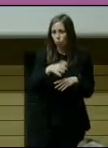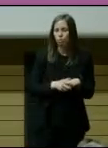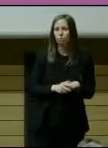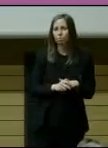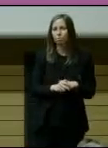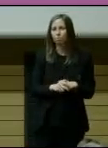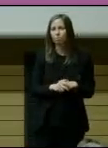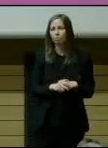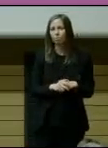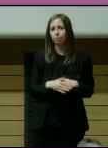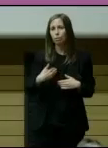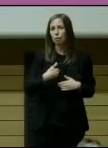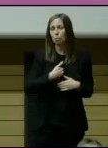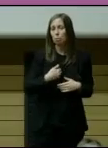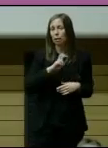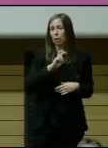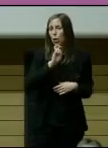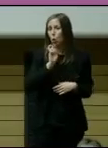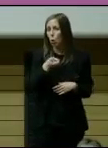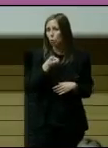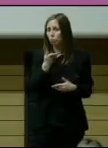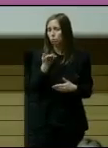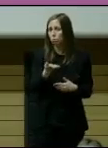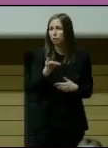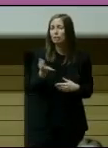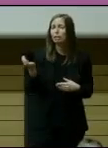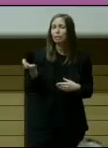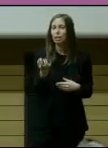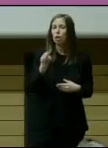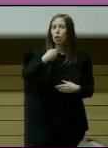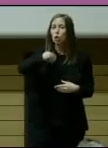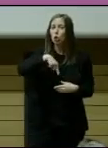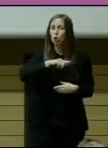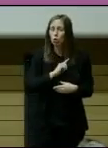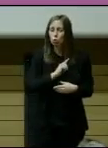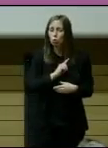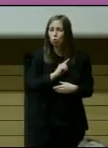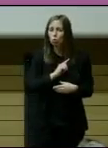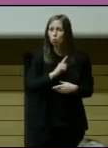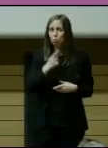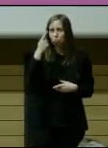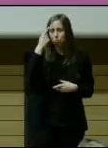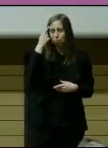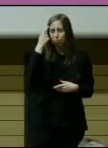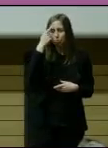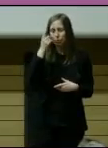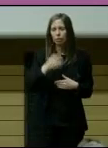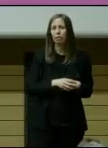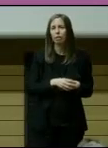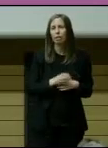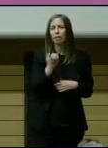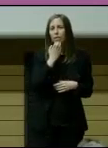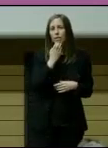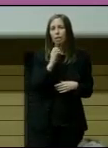luego, otro papel a tener en cuenta, que también aquí nosotros hemos sido presa del marco mental, claro, sí,